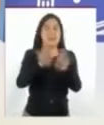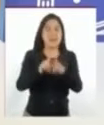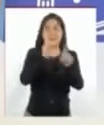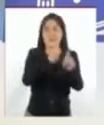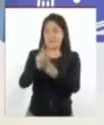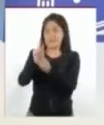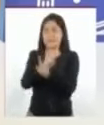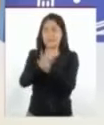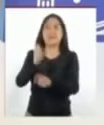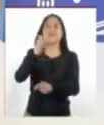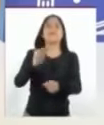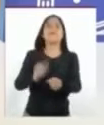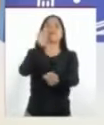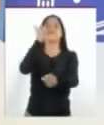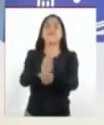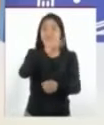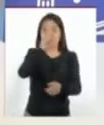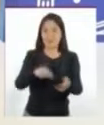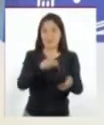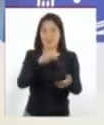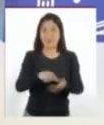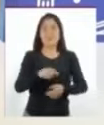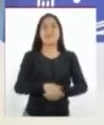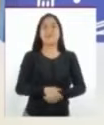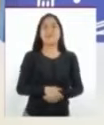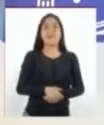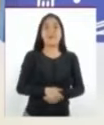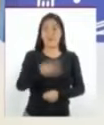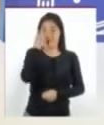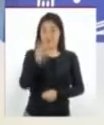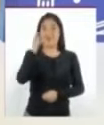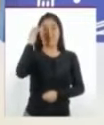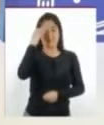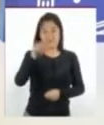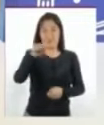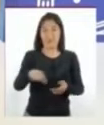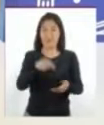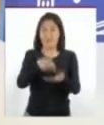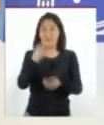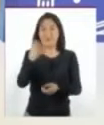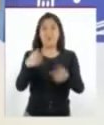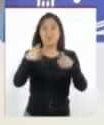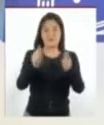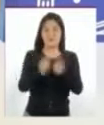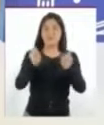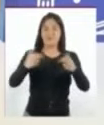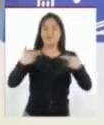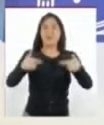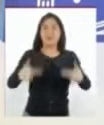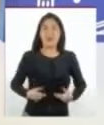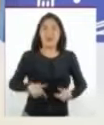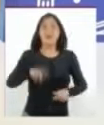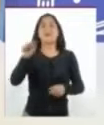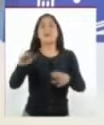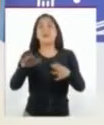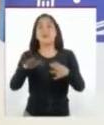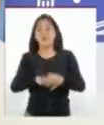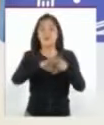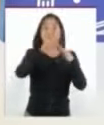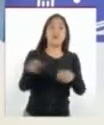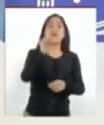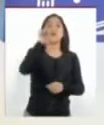y poblaron el continente. Ya en estos territorios, los grupos humanos fueron emigrando hacia el